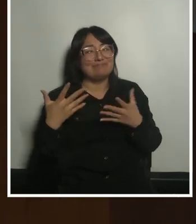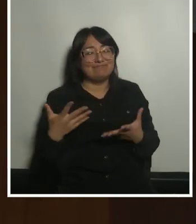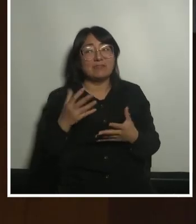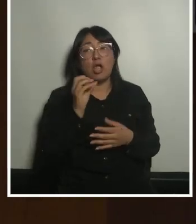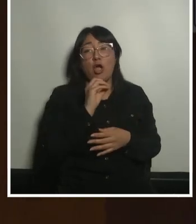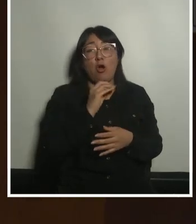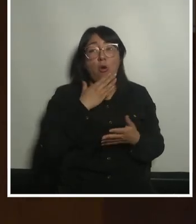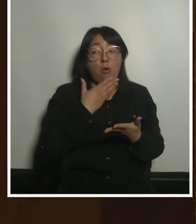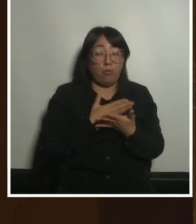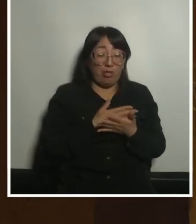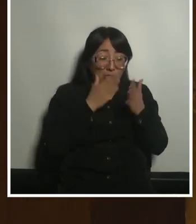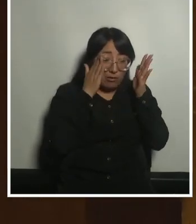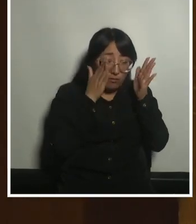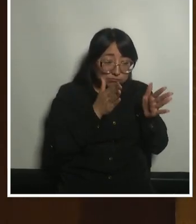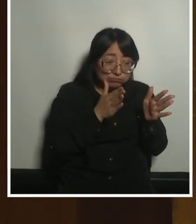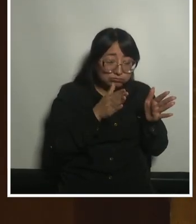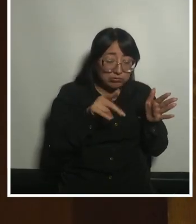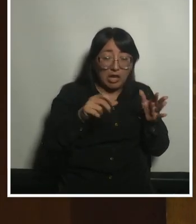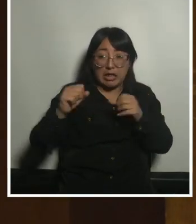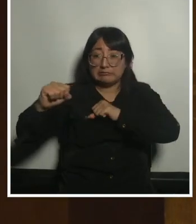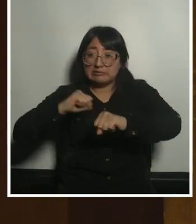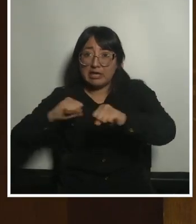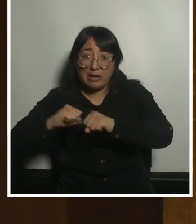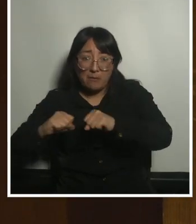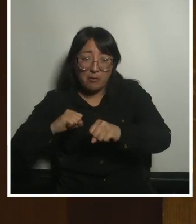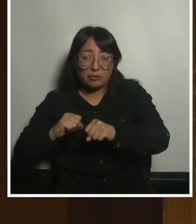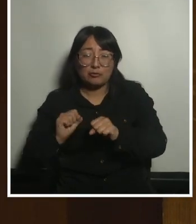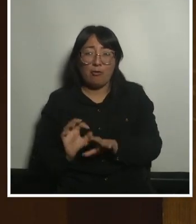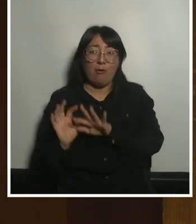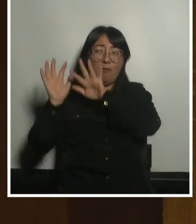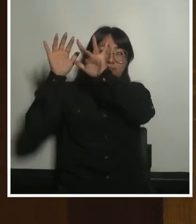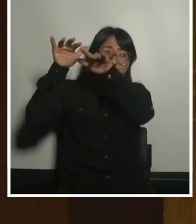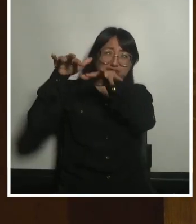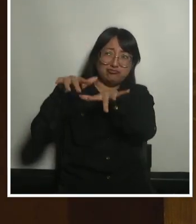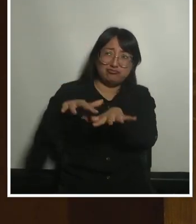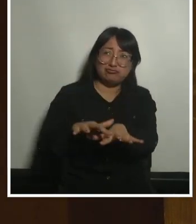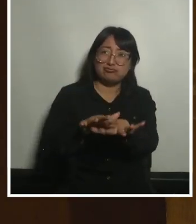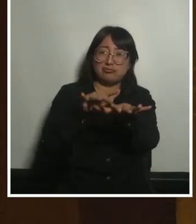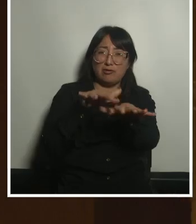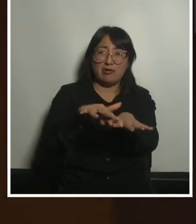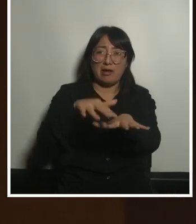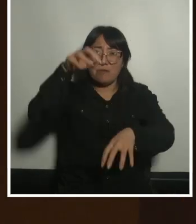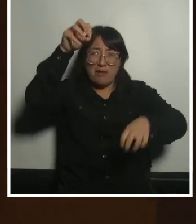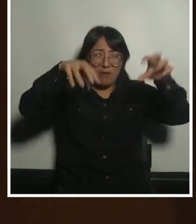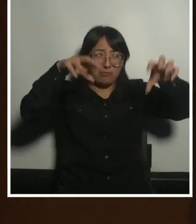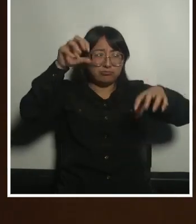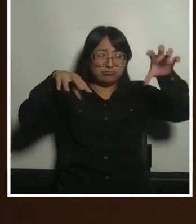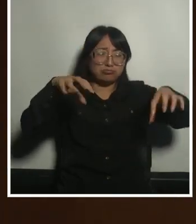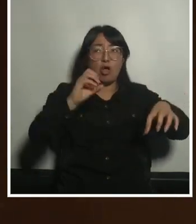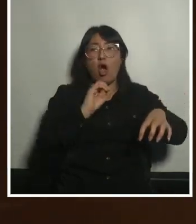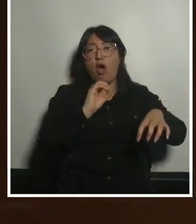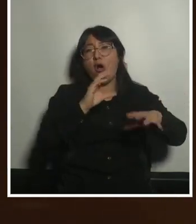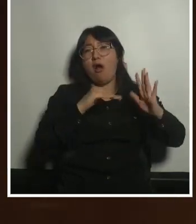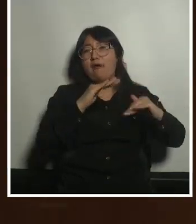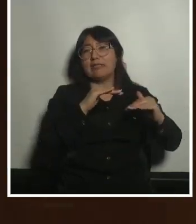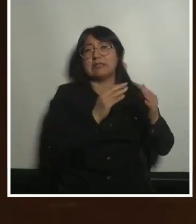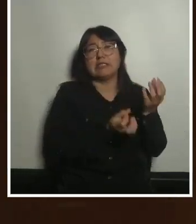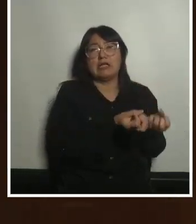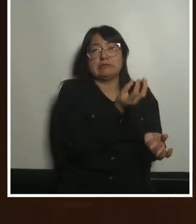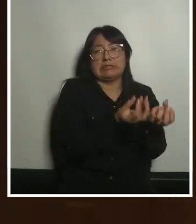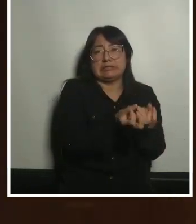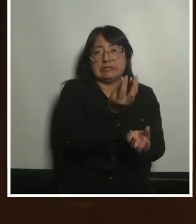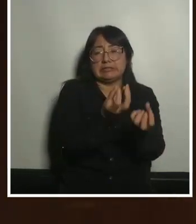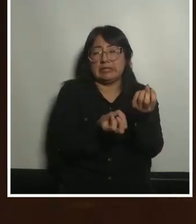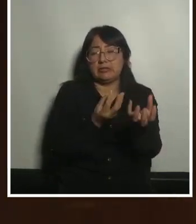mientras estamos en eso, hay un terremoto, hay un tsunami, hay un aluvión, y si no son los incendios de urbano,